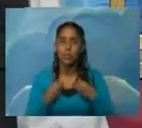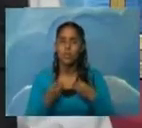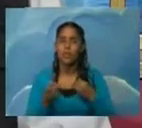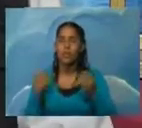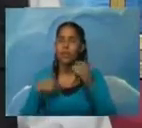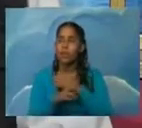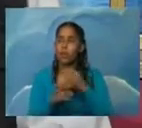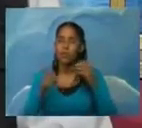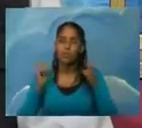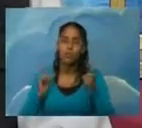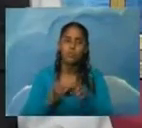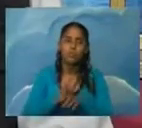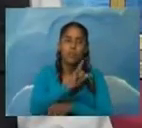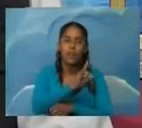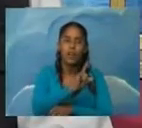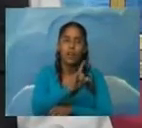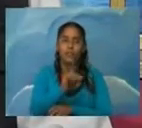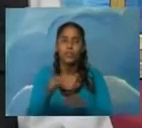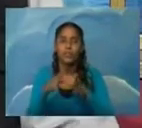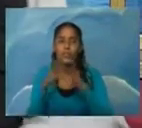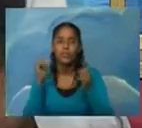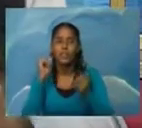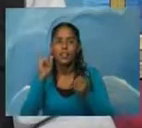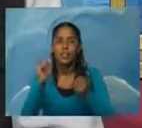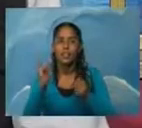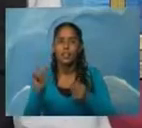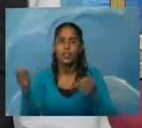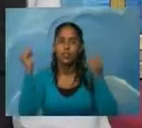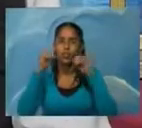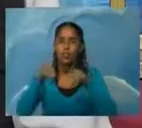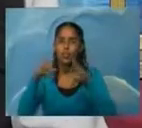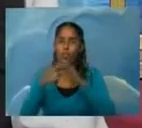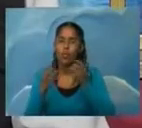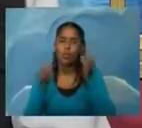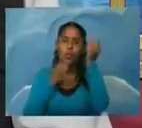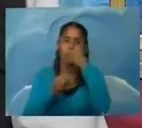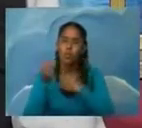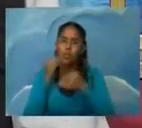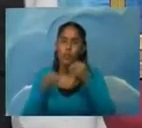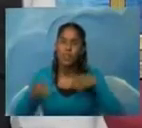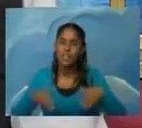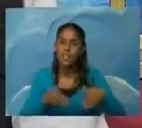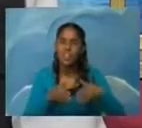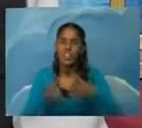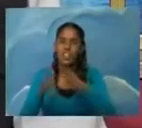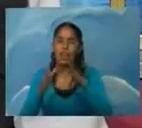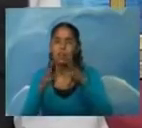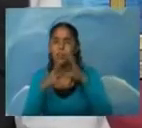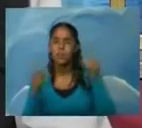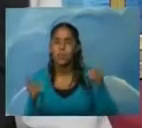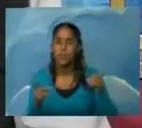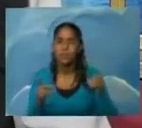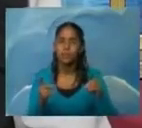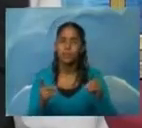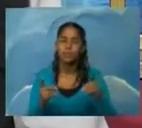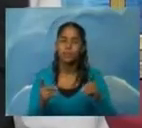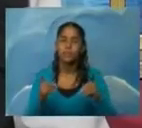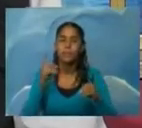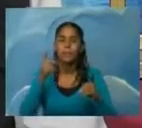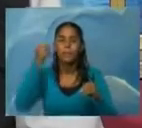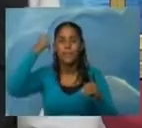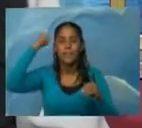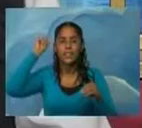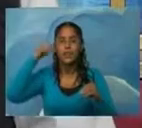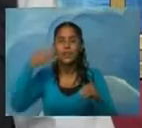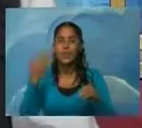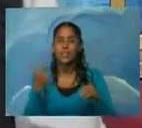Íbamos viajando y nos tocó almorzar en el camino y nos paramos por ahí. Y recuerdo